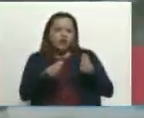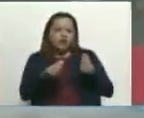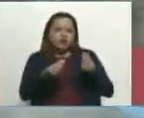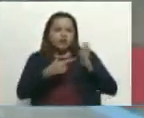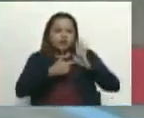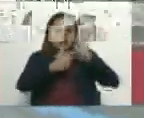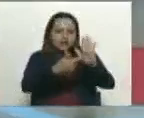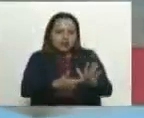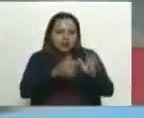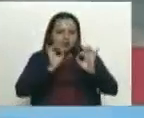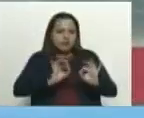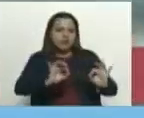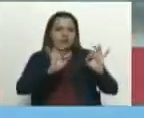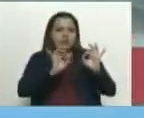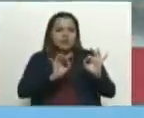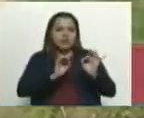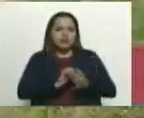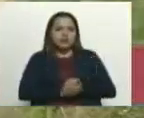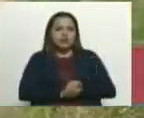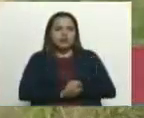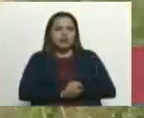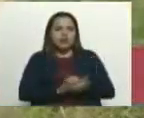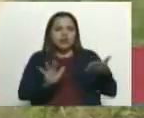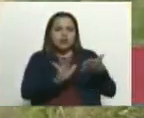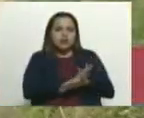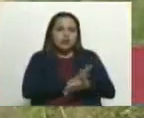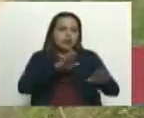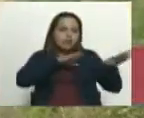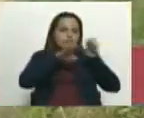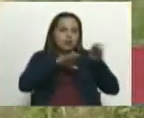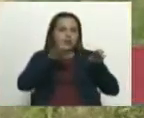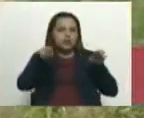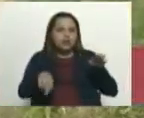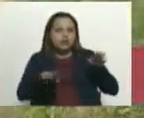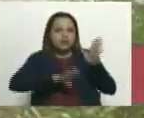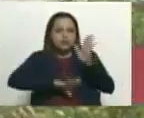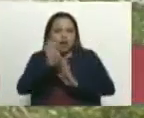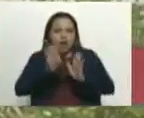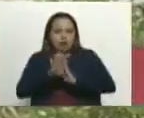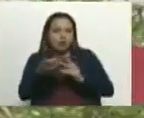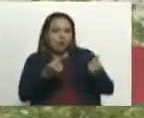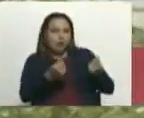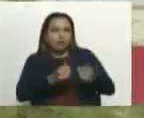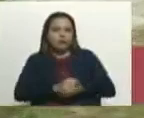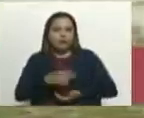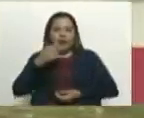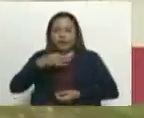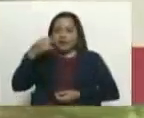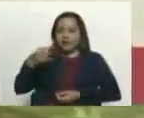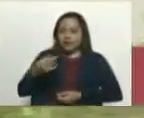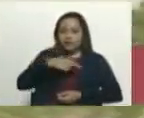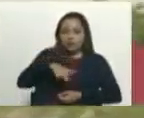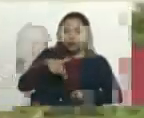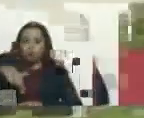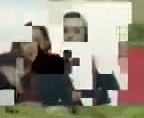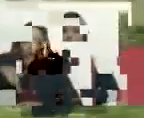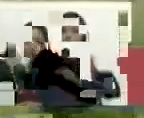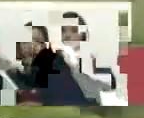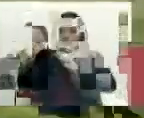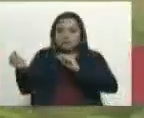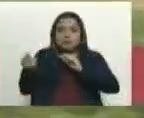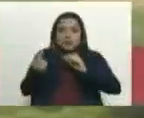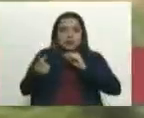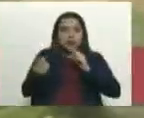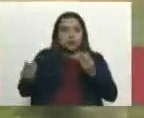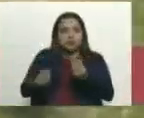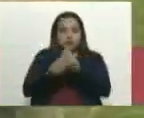proyecta específicamente, no solamente en el nivel turístico, sino también productivo, económico? Correcto. Hemos estado hablando tanto con el